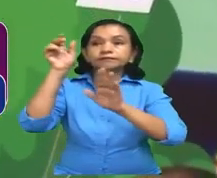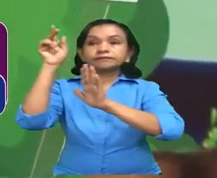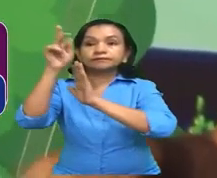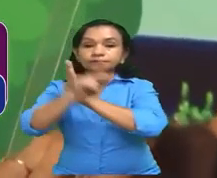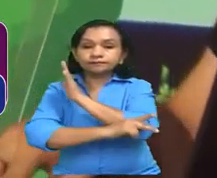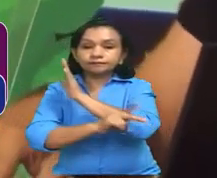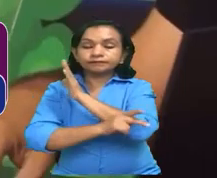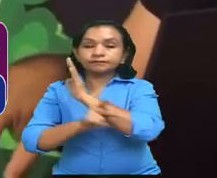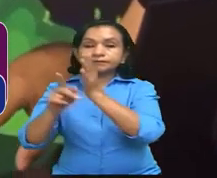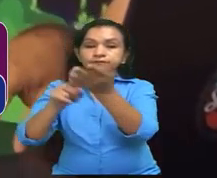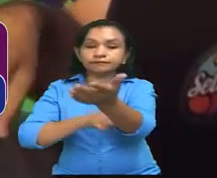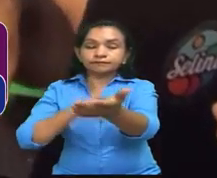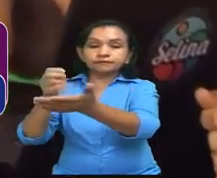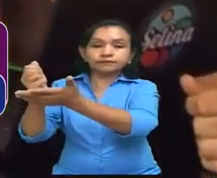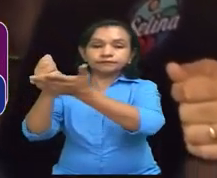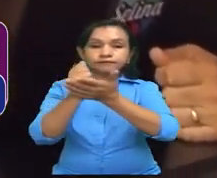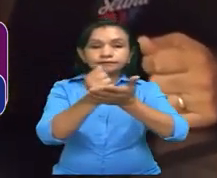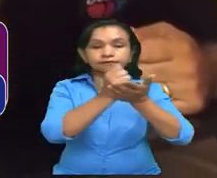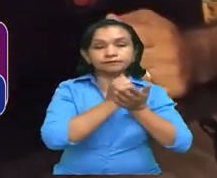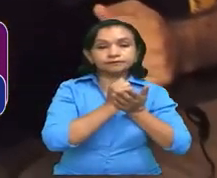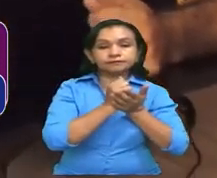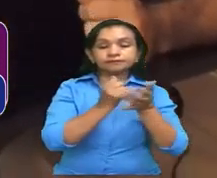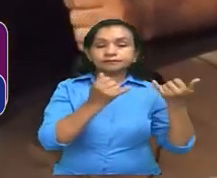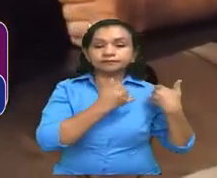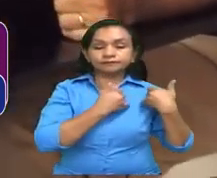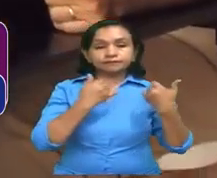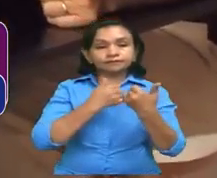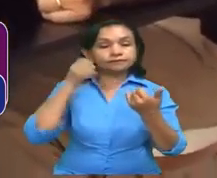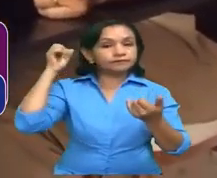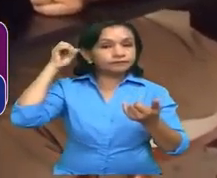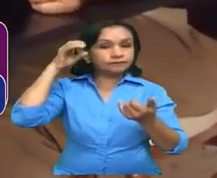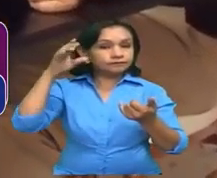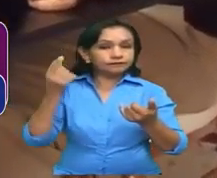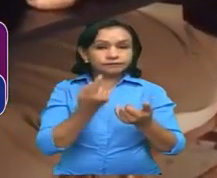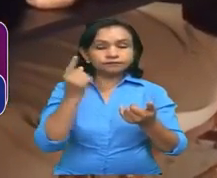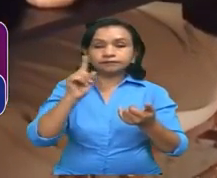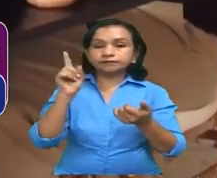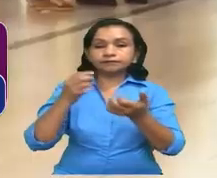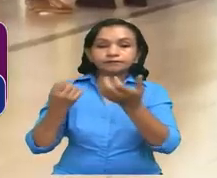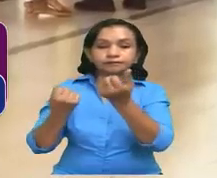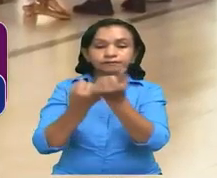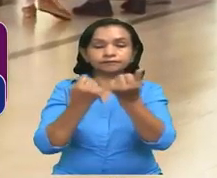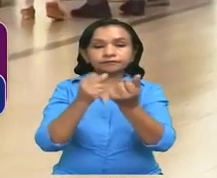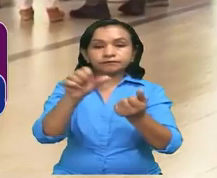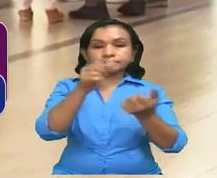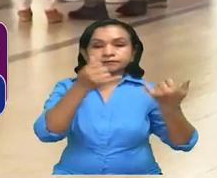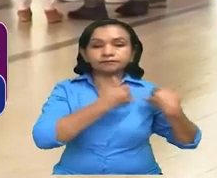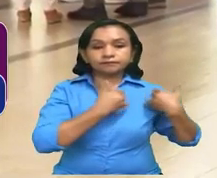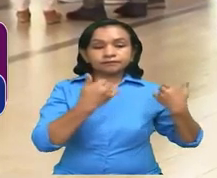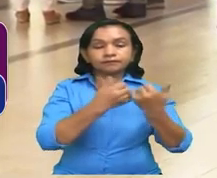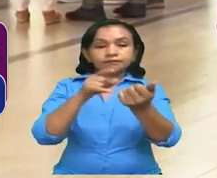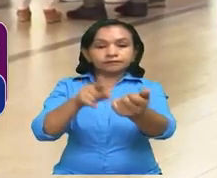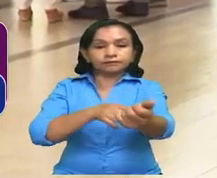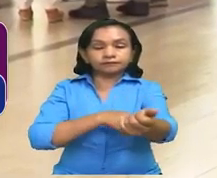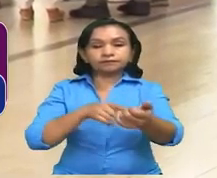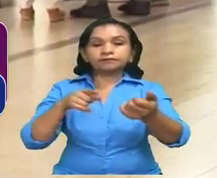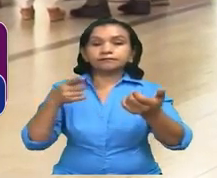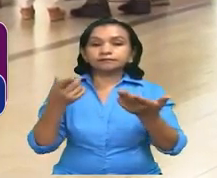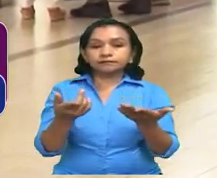a ayudarnos y a colaborarnos, y en pro de ese desarrollo que siempre estamos buscando, sobre todo pues a nivel turístico. Esto ha sido un esfuerzo